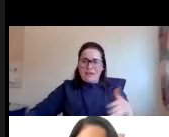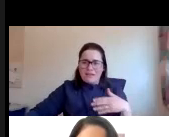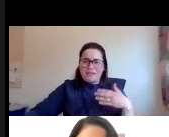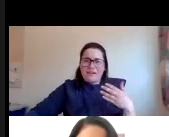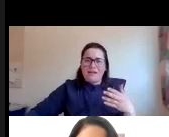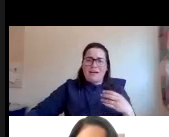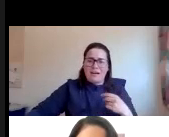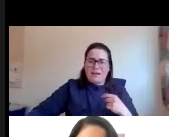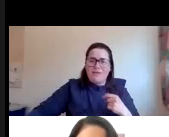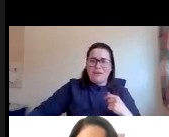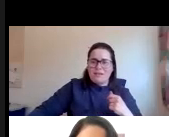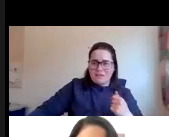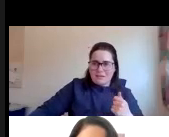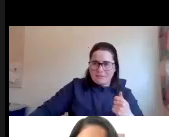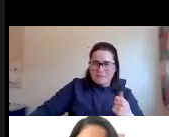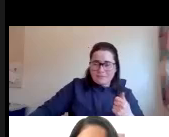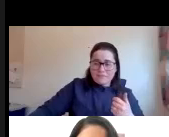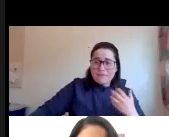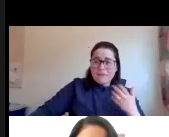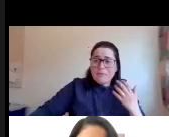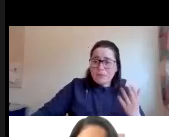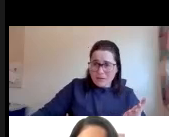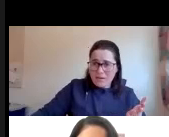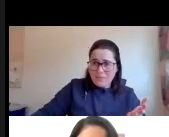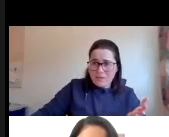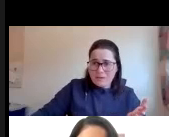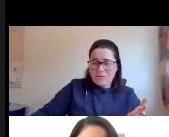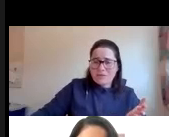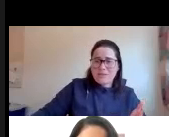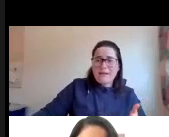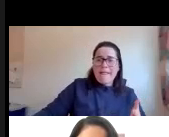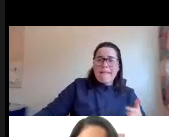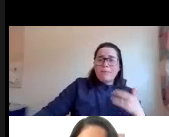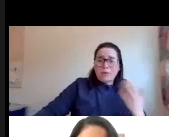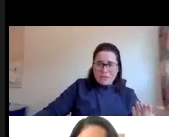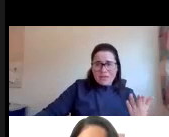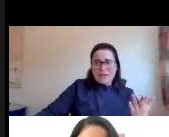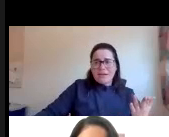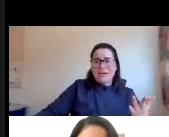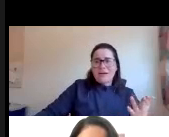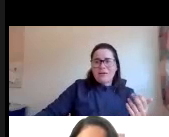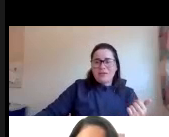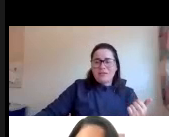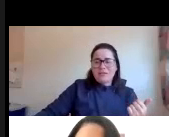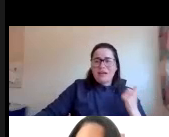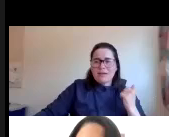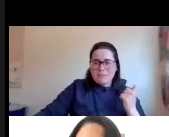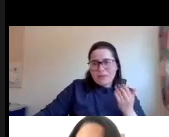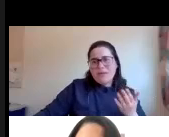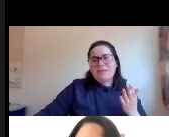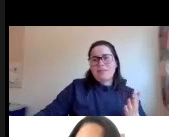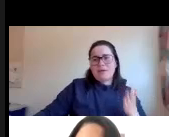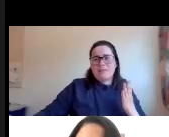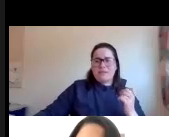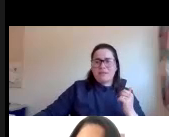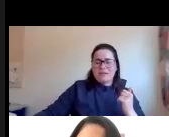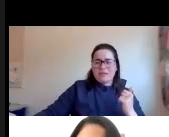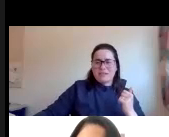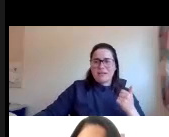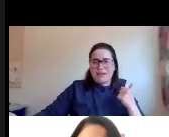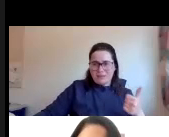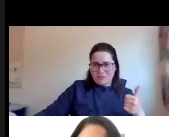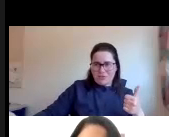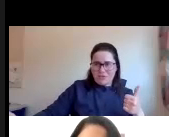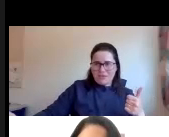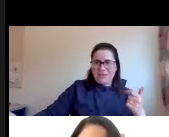nutrientes entra al lago de Atitlán. ¿Por qué en época lluviosa? Porque en el lago de Atitlán principalmente